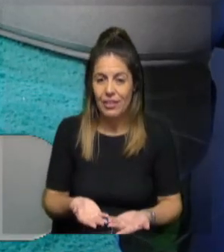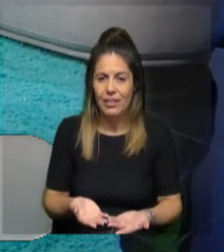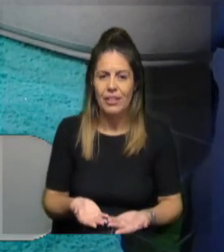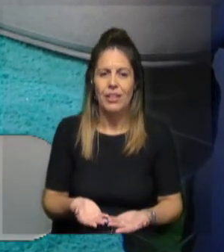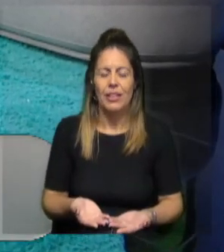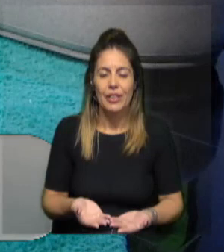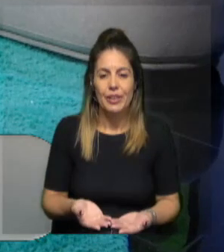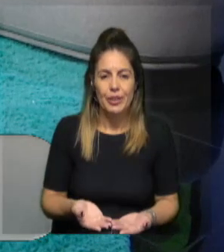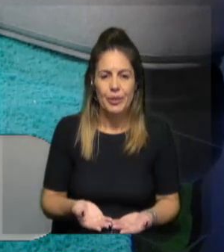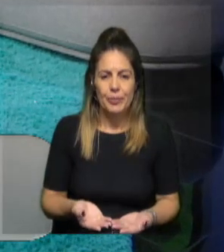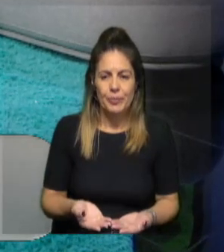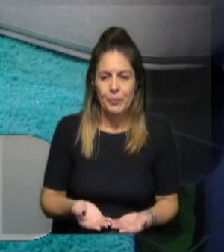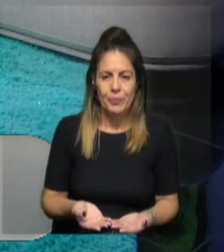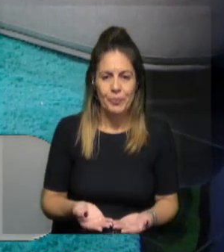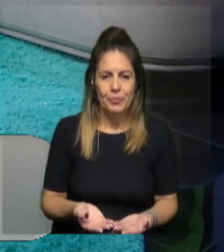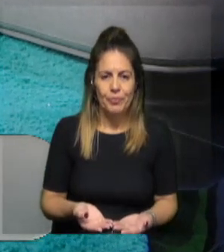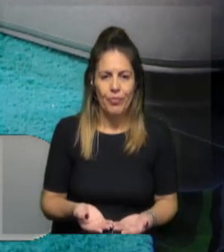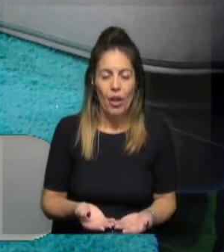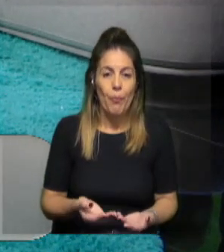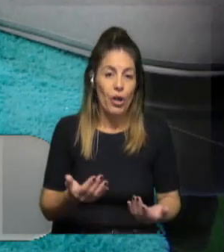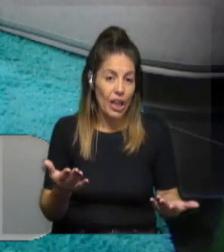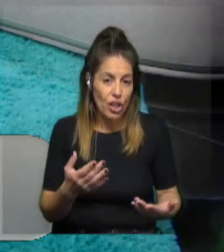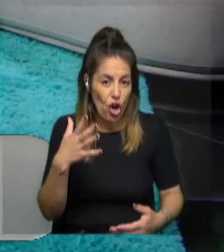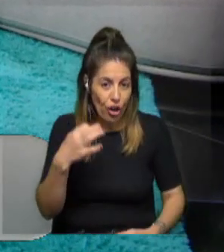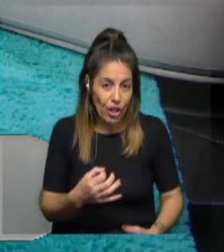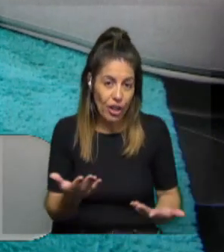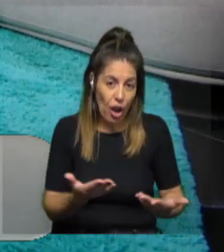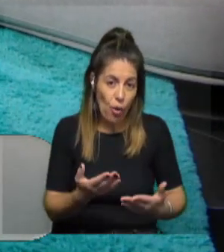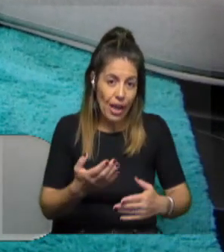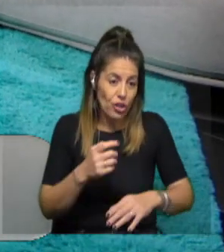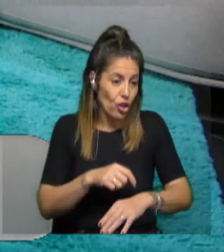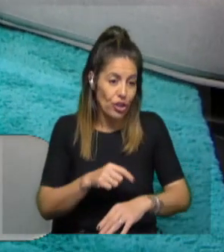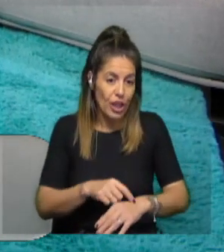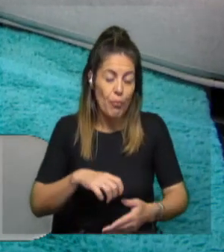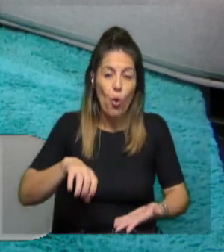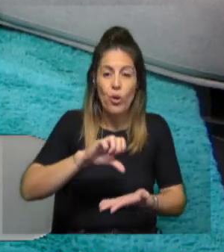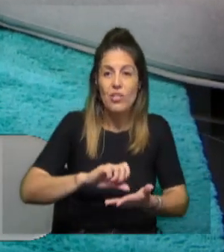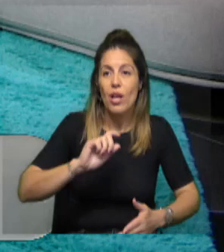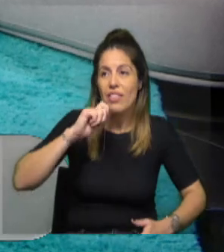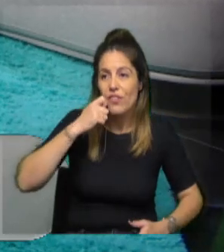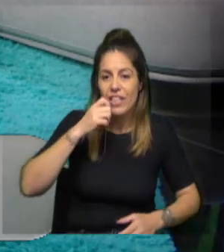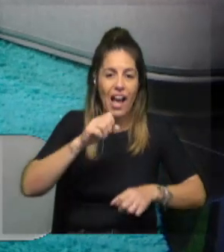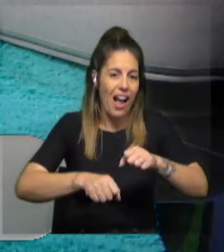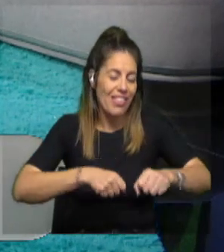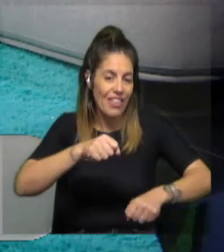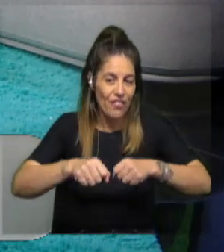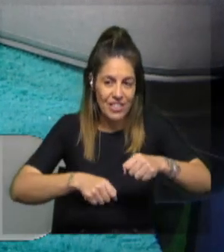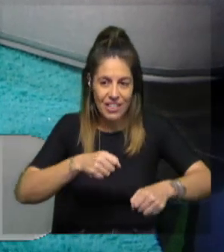parece que en los tiempos que corran, uno tenga una ciudad divina, ande en bicicleta, no sé qué, tengamos